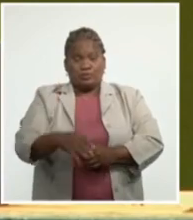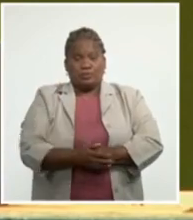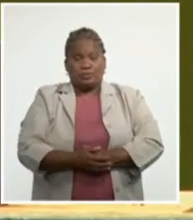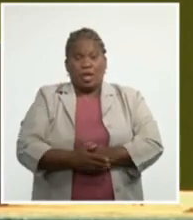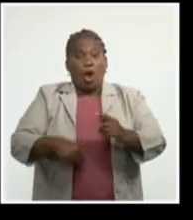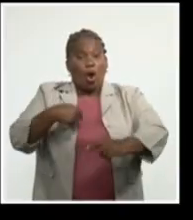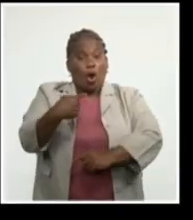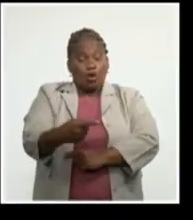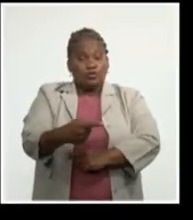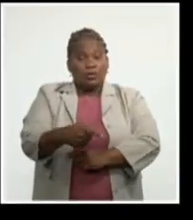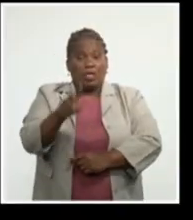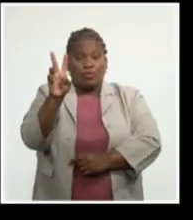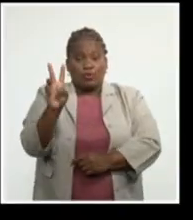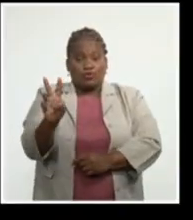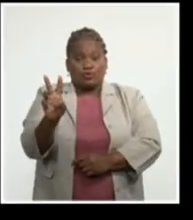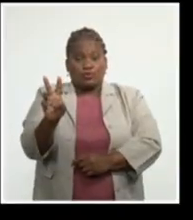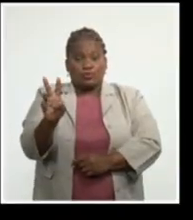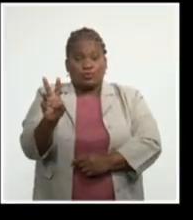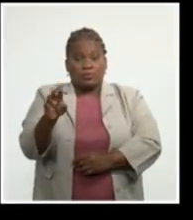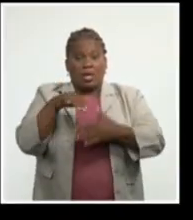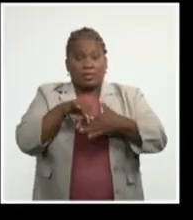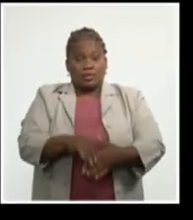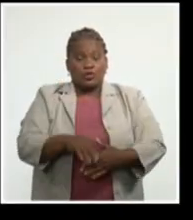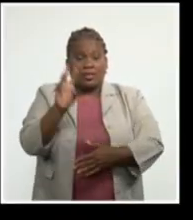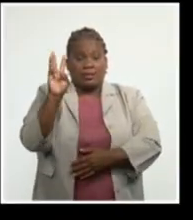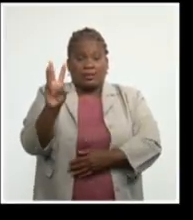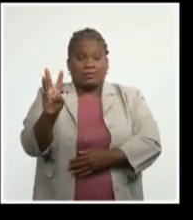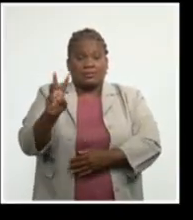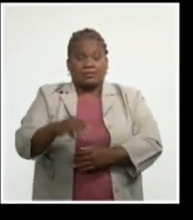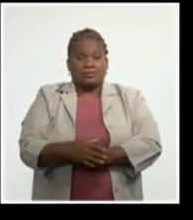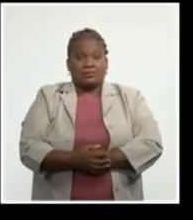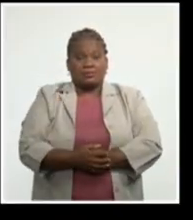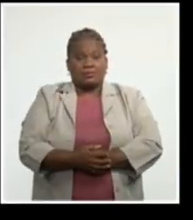contra, 2. Abstenciones, 3.